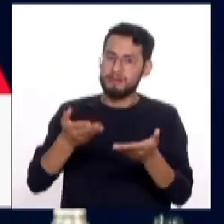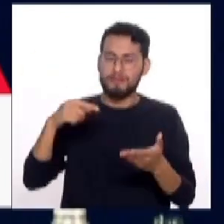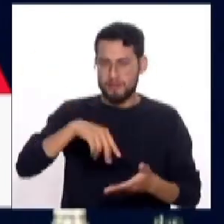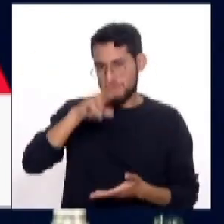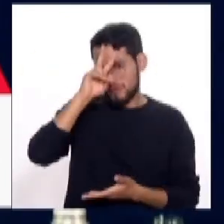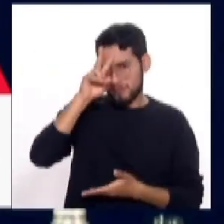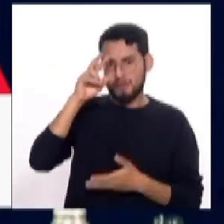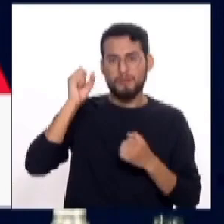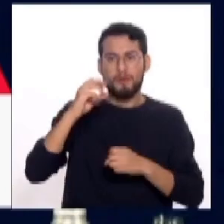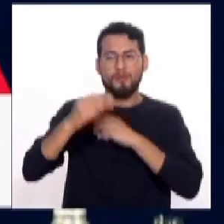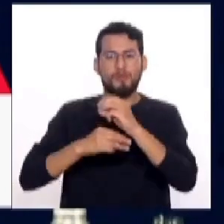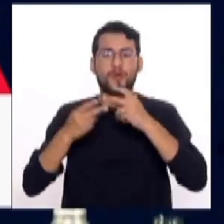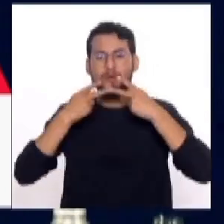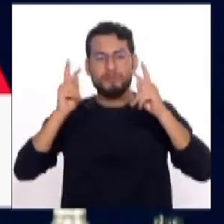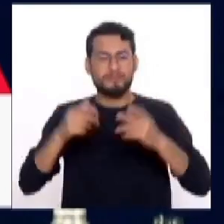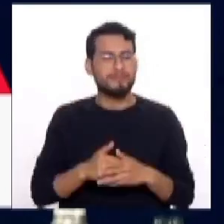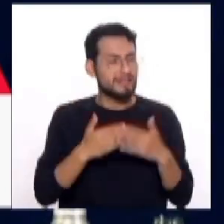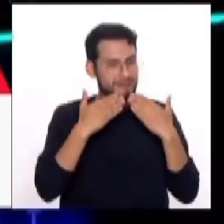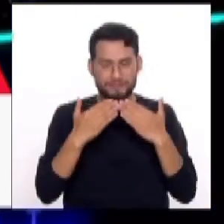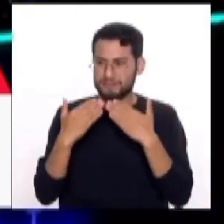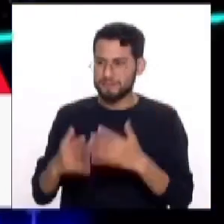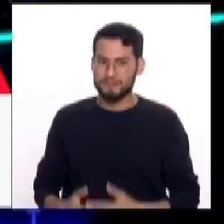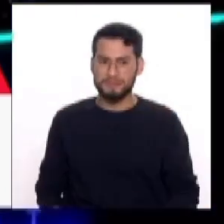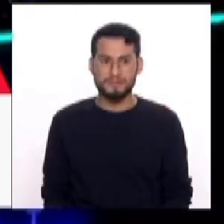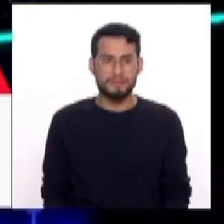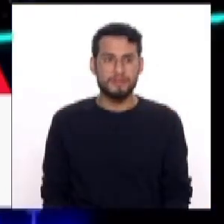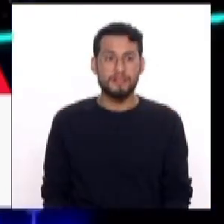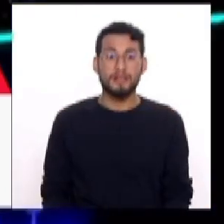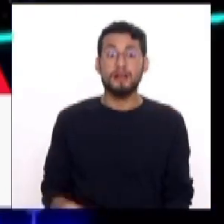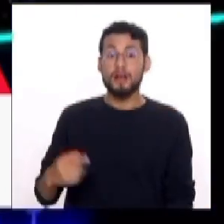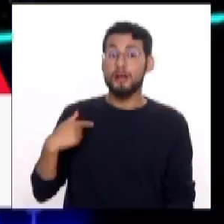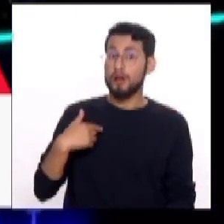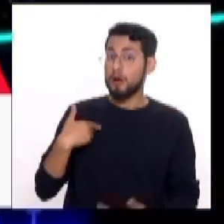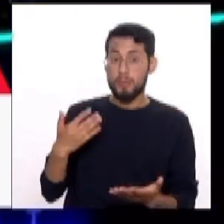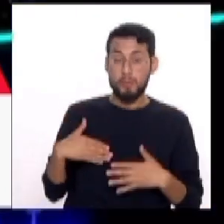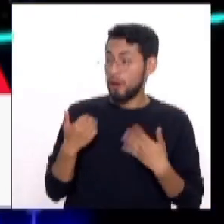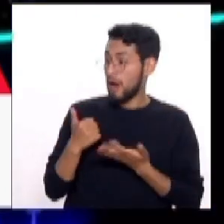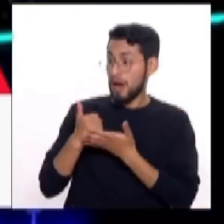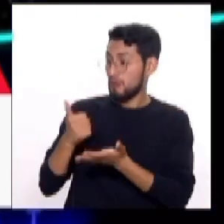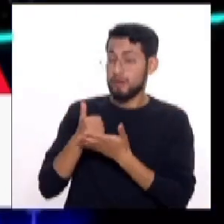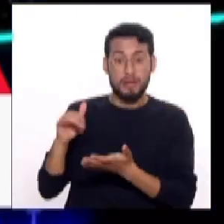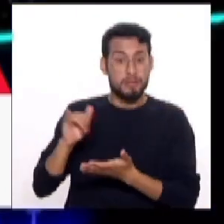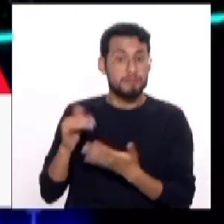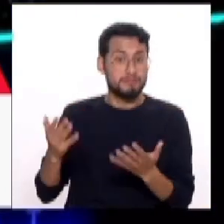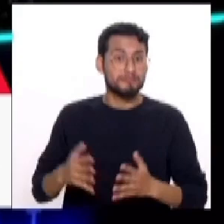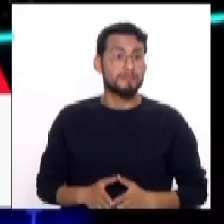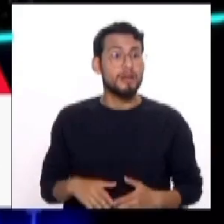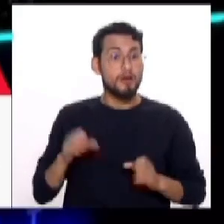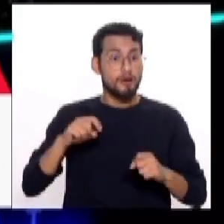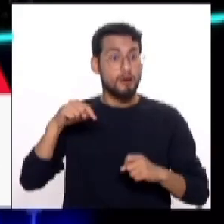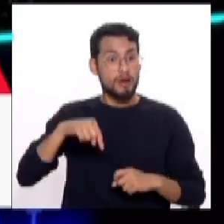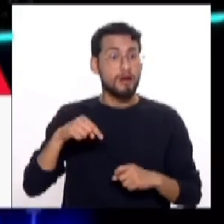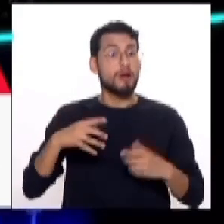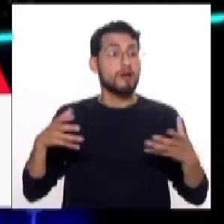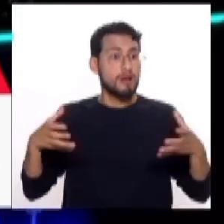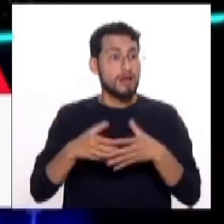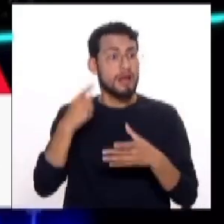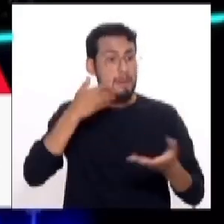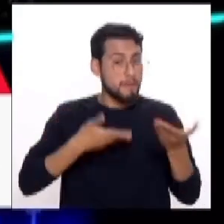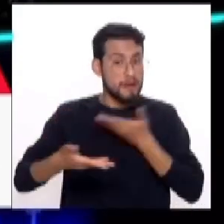desde el Perú para el mundo Muchas gracias y lo que podamos nosotros ayudar en este shock de